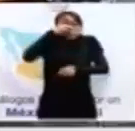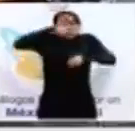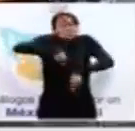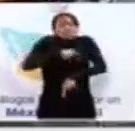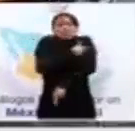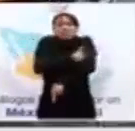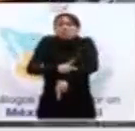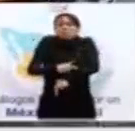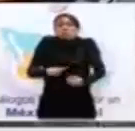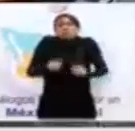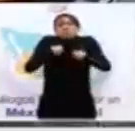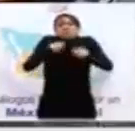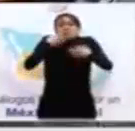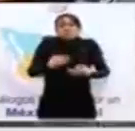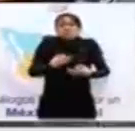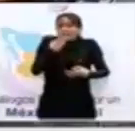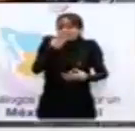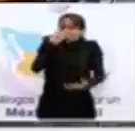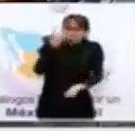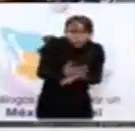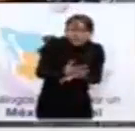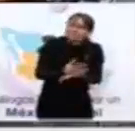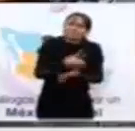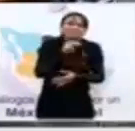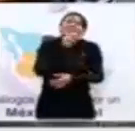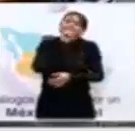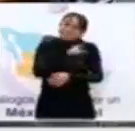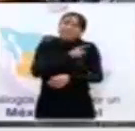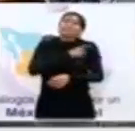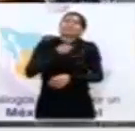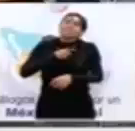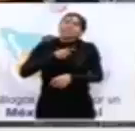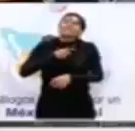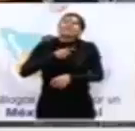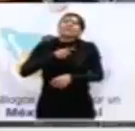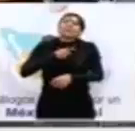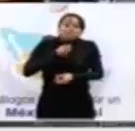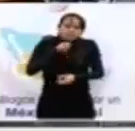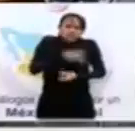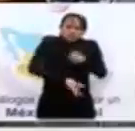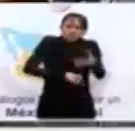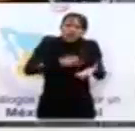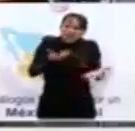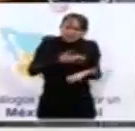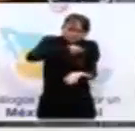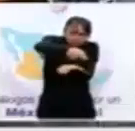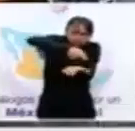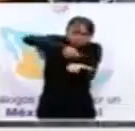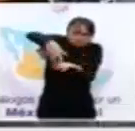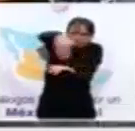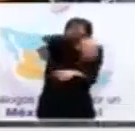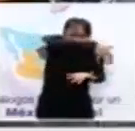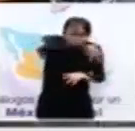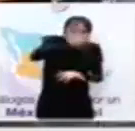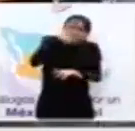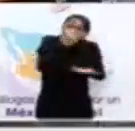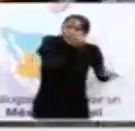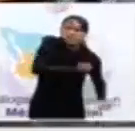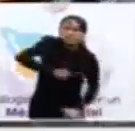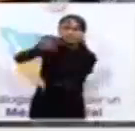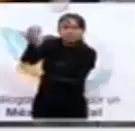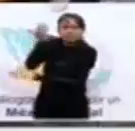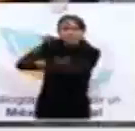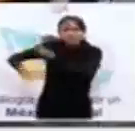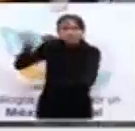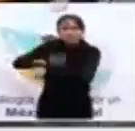y estimular la generación de excedentes comercializables que le generen mejores condiciones de vida a los productores.